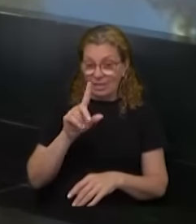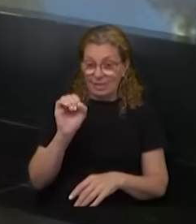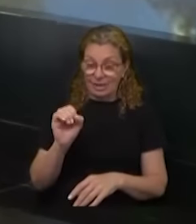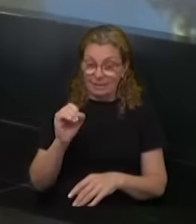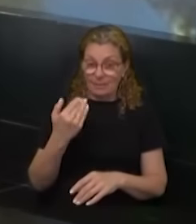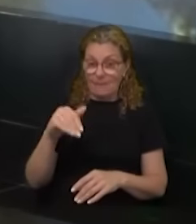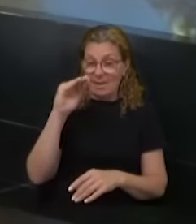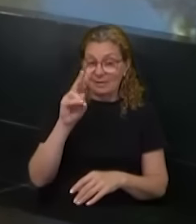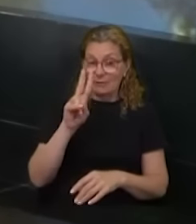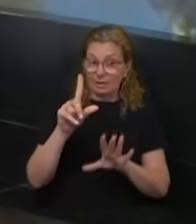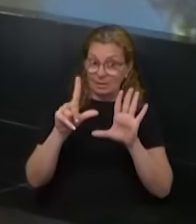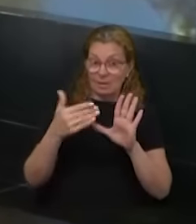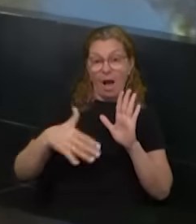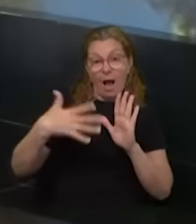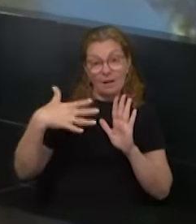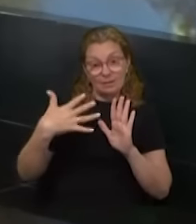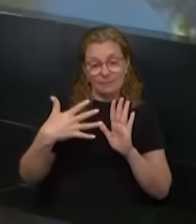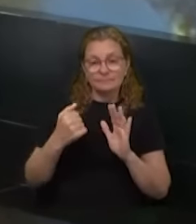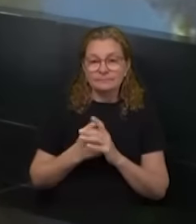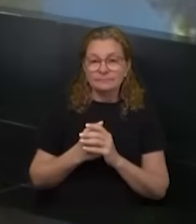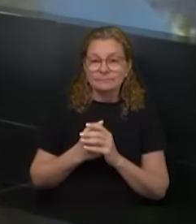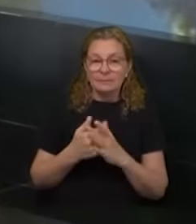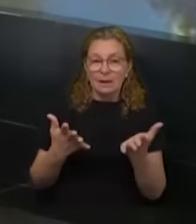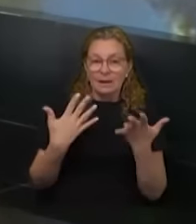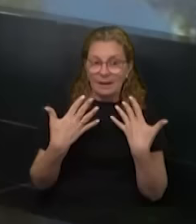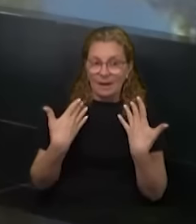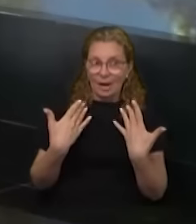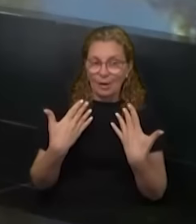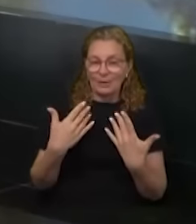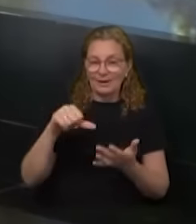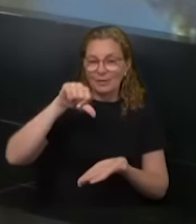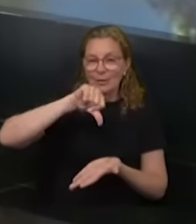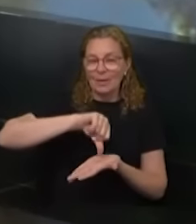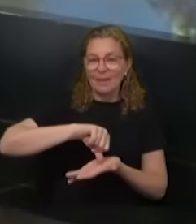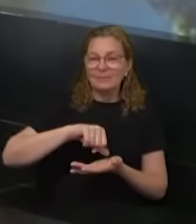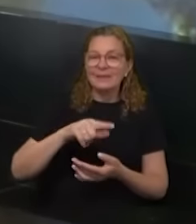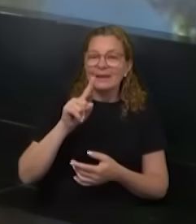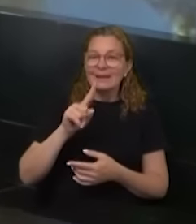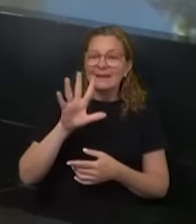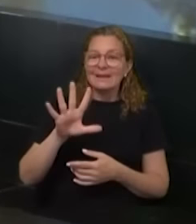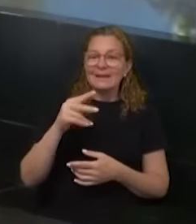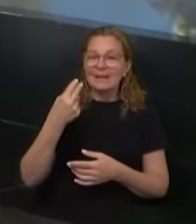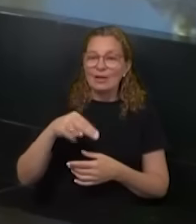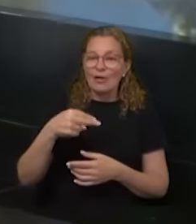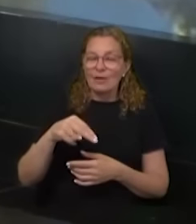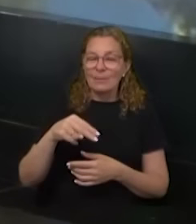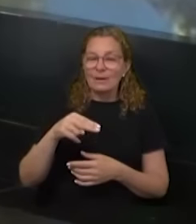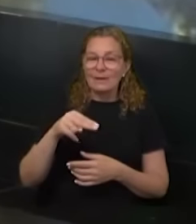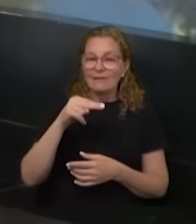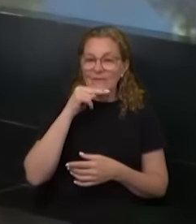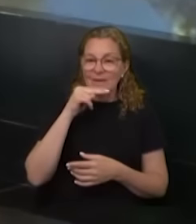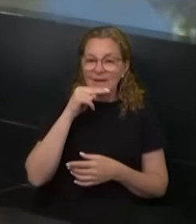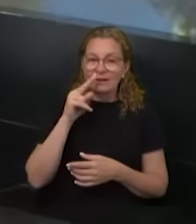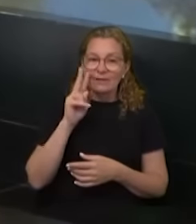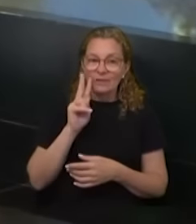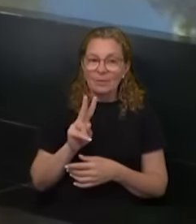gr y la máxima bastante alta de 27 qué calor en la ciudad mucho calor 15 de noviembre eh ahí tenemos